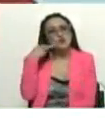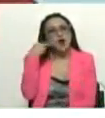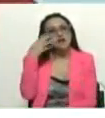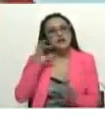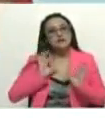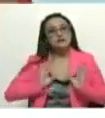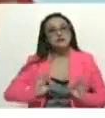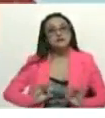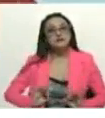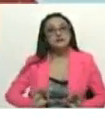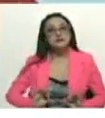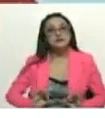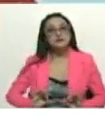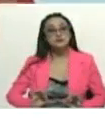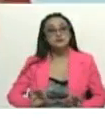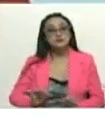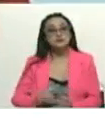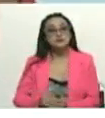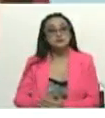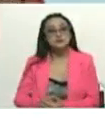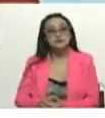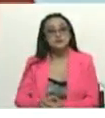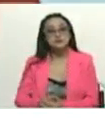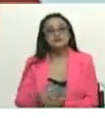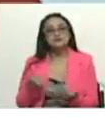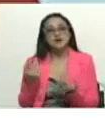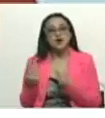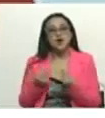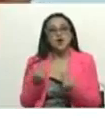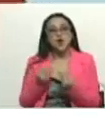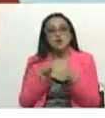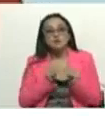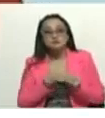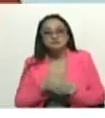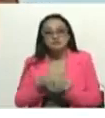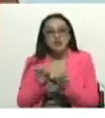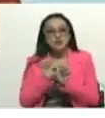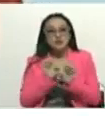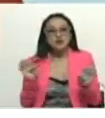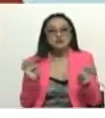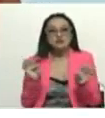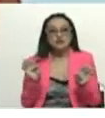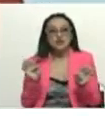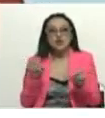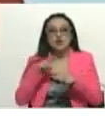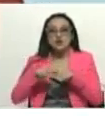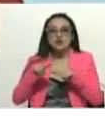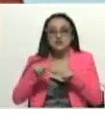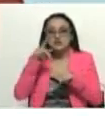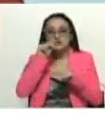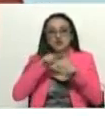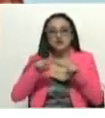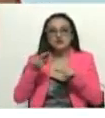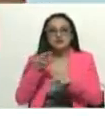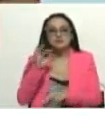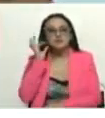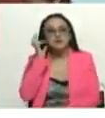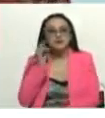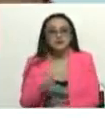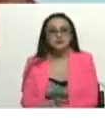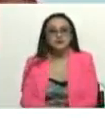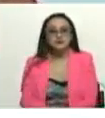frente durante la pandemia, cómo mantener la educación de nuestros niños, de nuestras niñas. Y